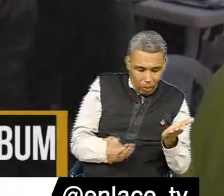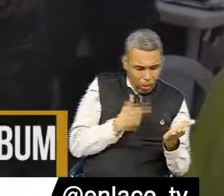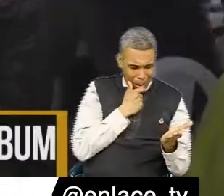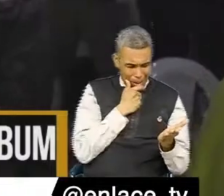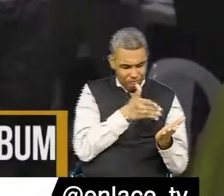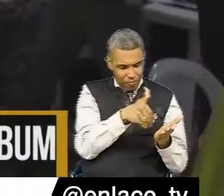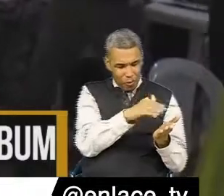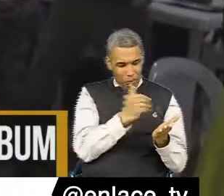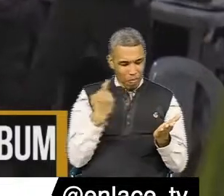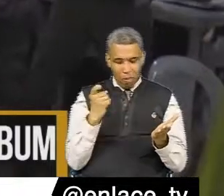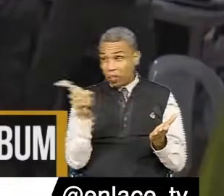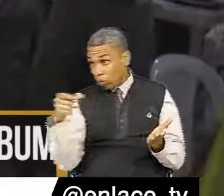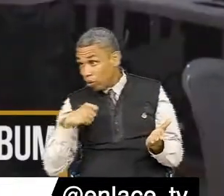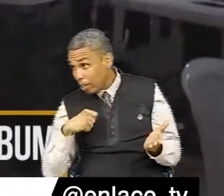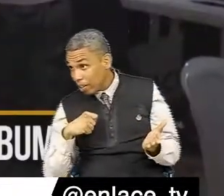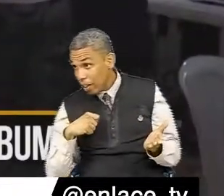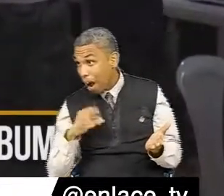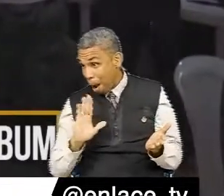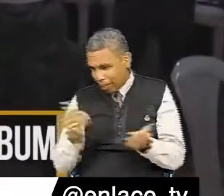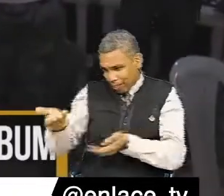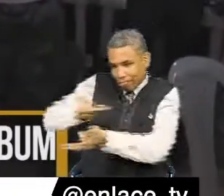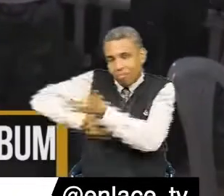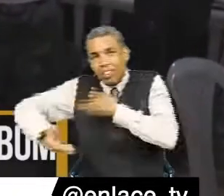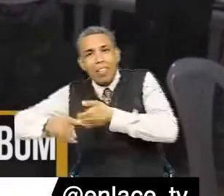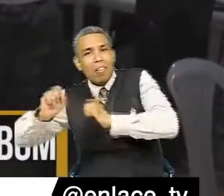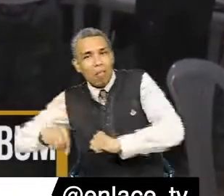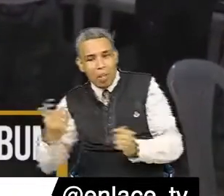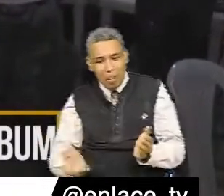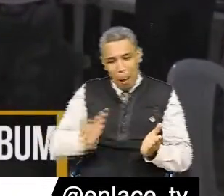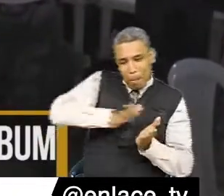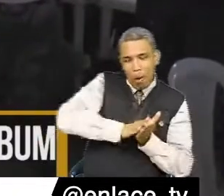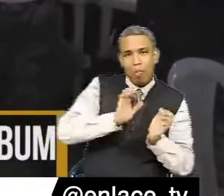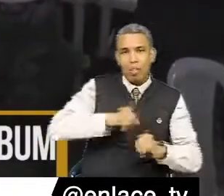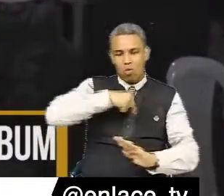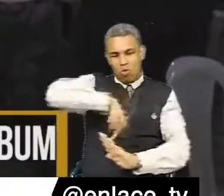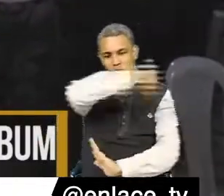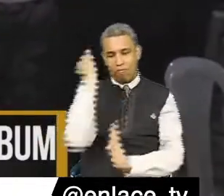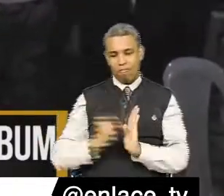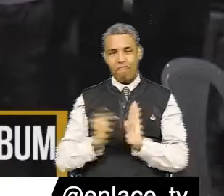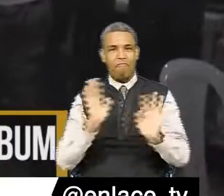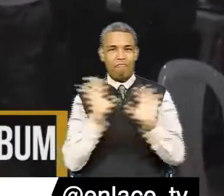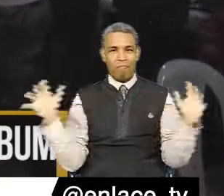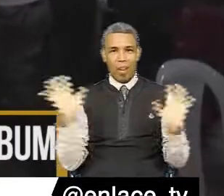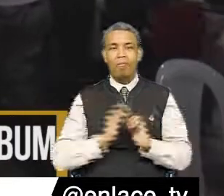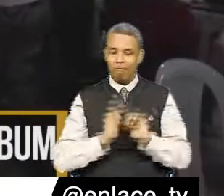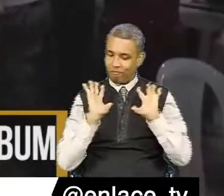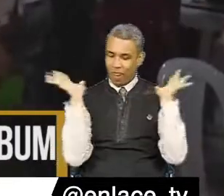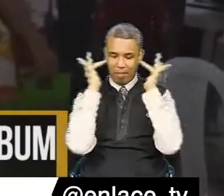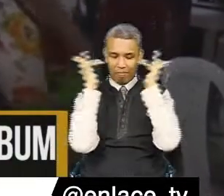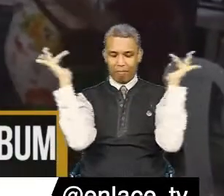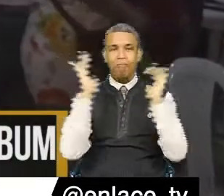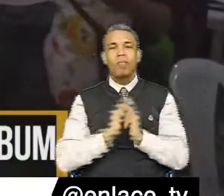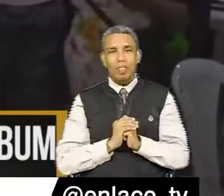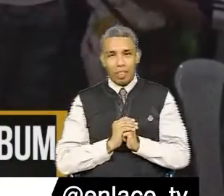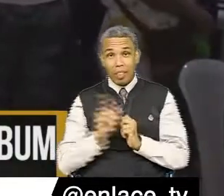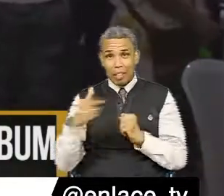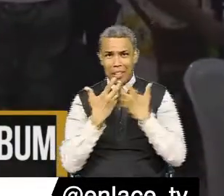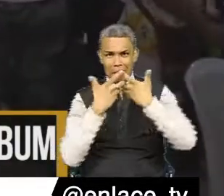nos ha ido bien con la cambiador realmente ya lo llené completamente ya gracias a la esa